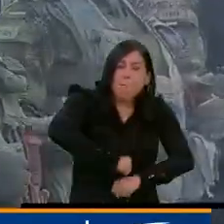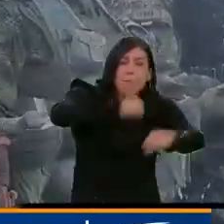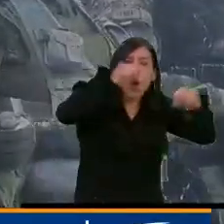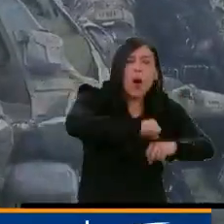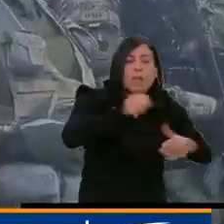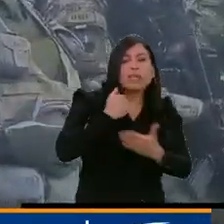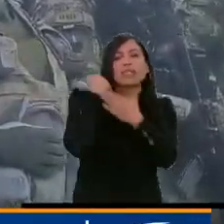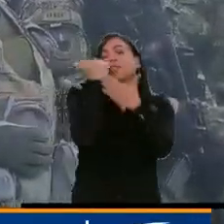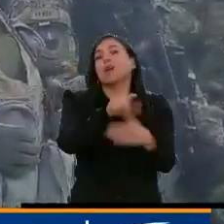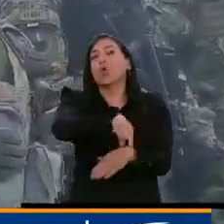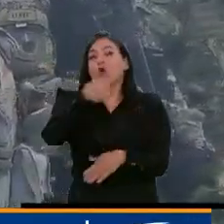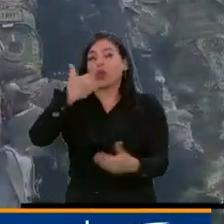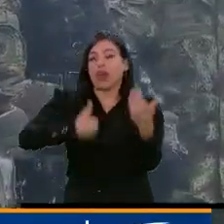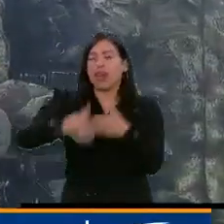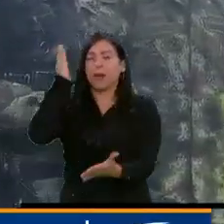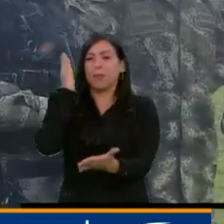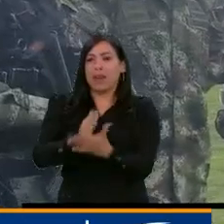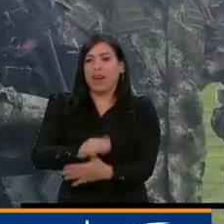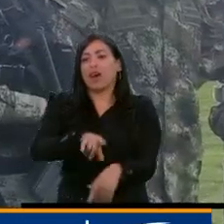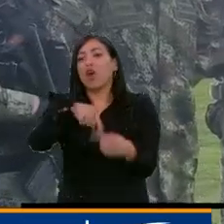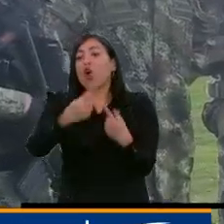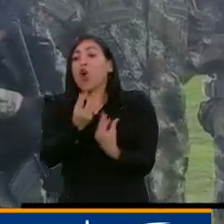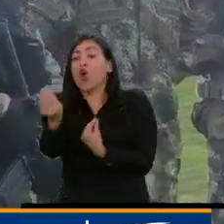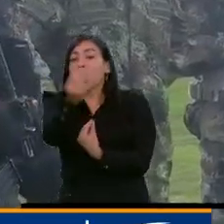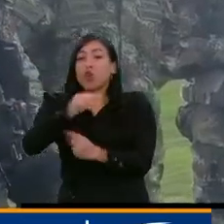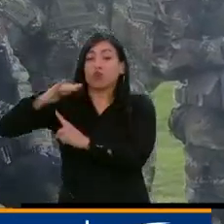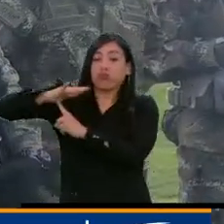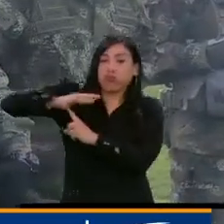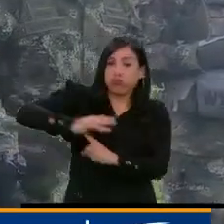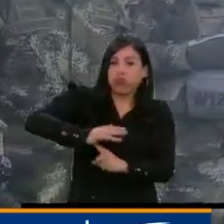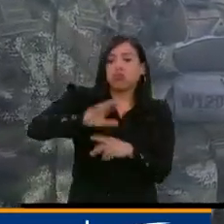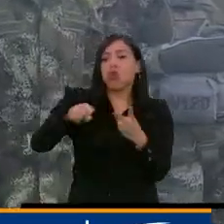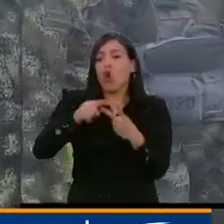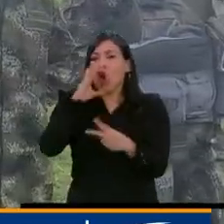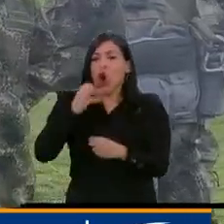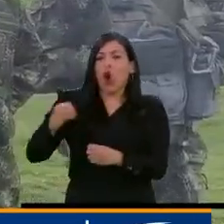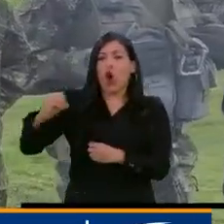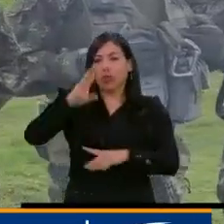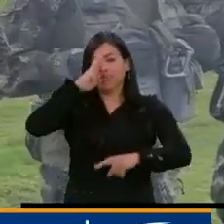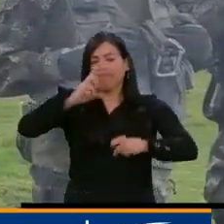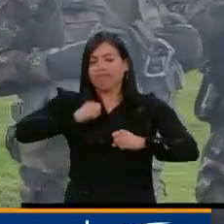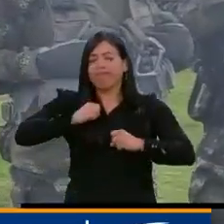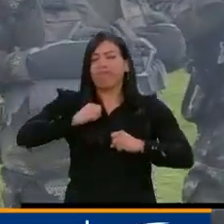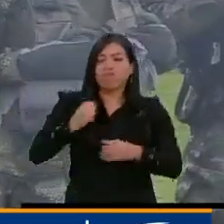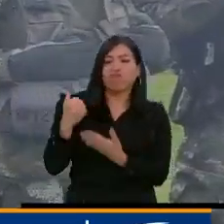todo, así como el soldado herido, como la tripulación de rescate y como los hombres y mujeres